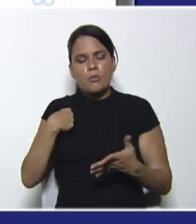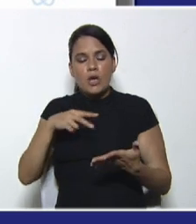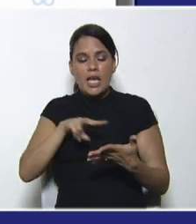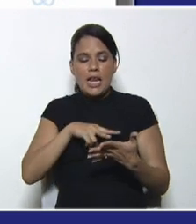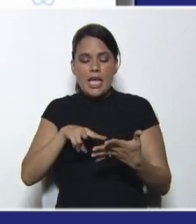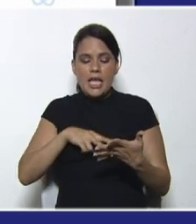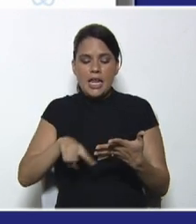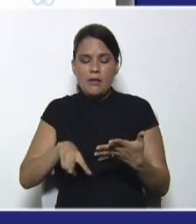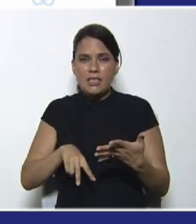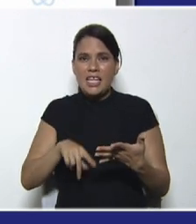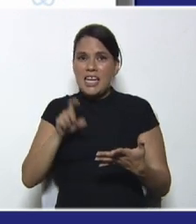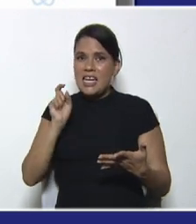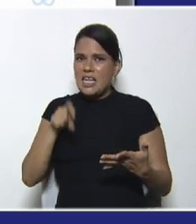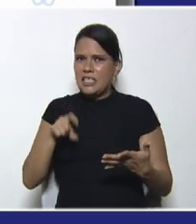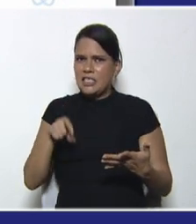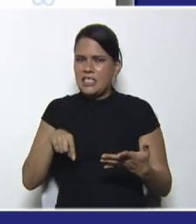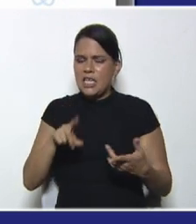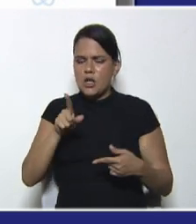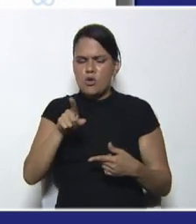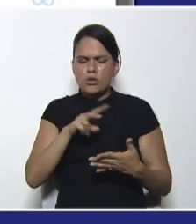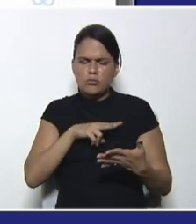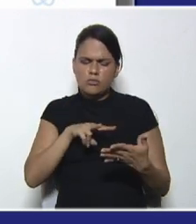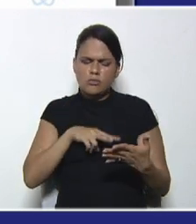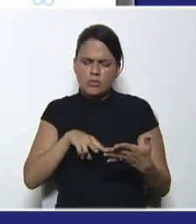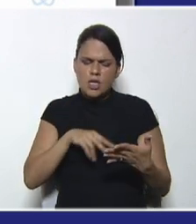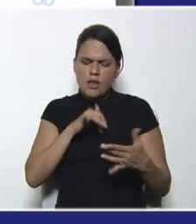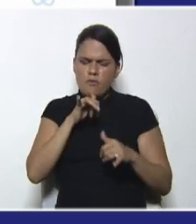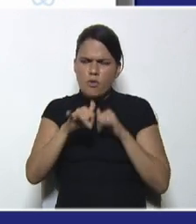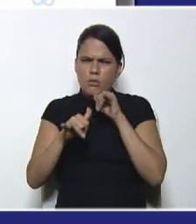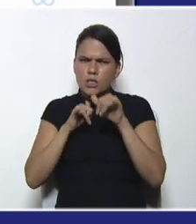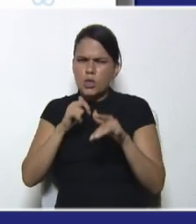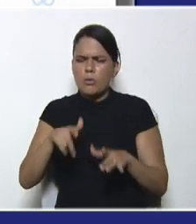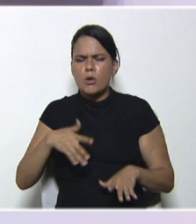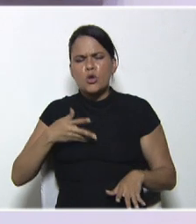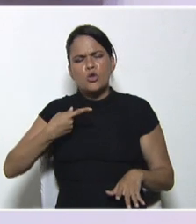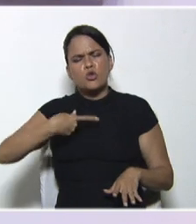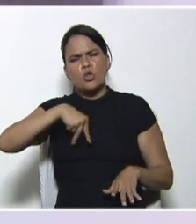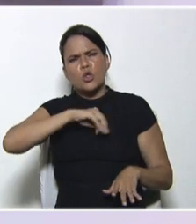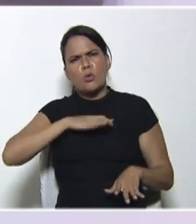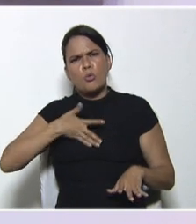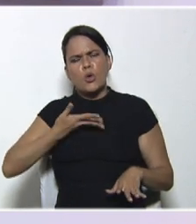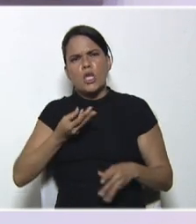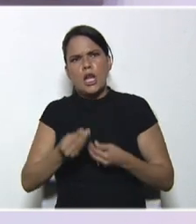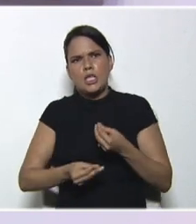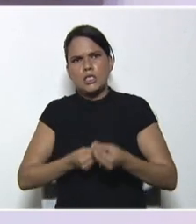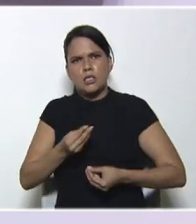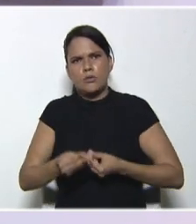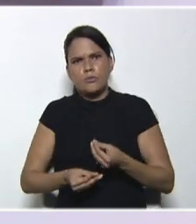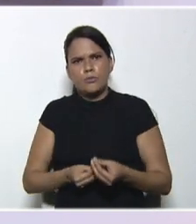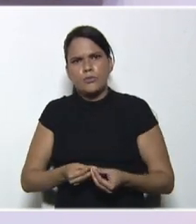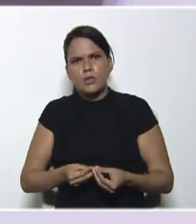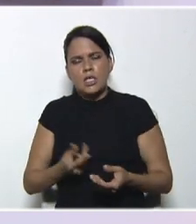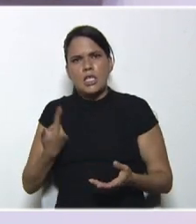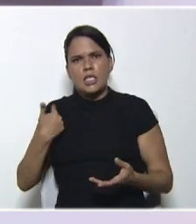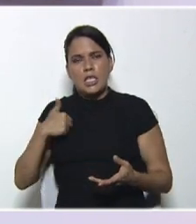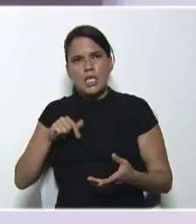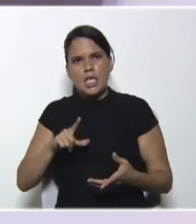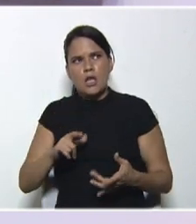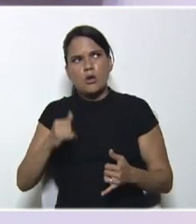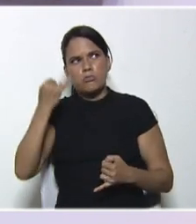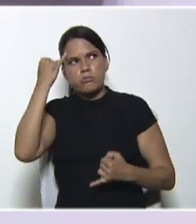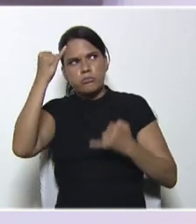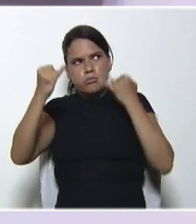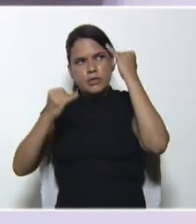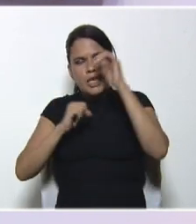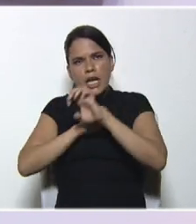sea necesario ese texto para poder nosotros elaborar un esquema y poder tener unas conclusiones